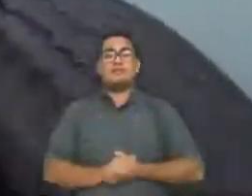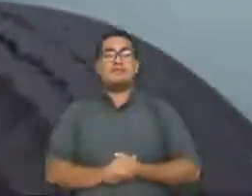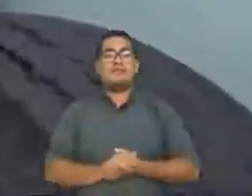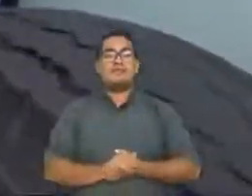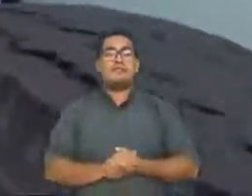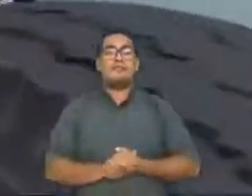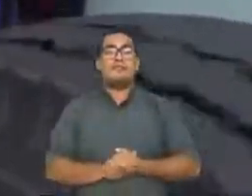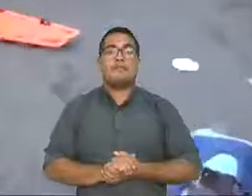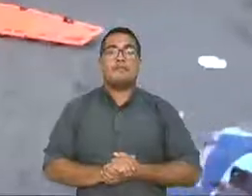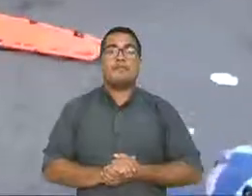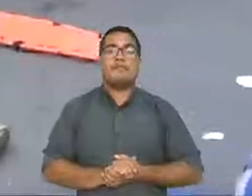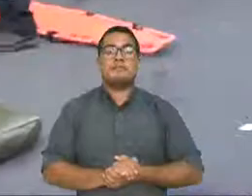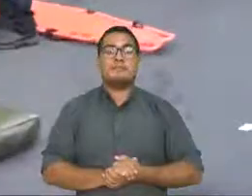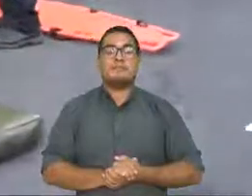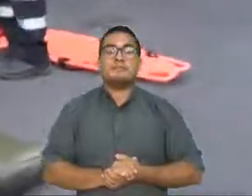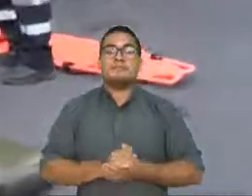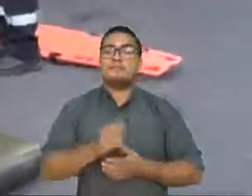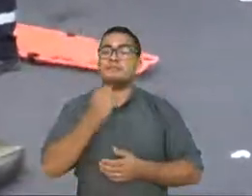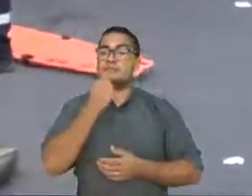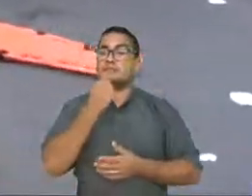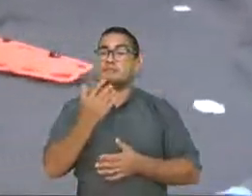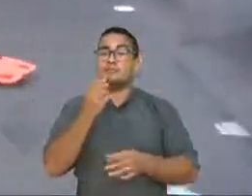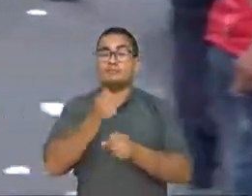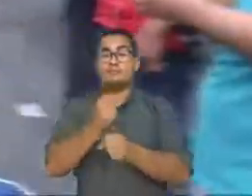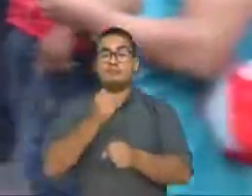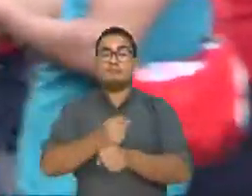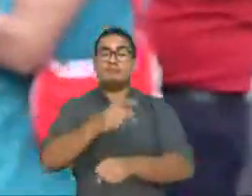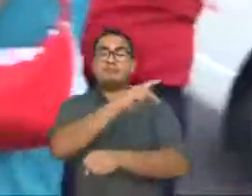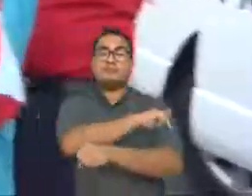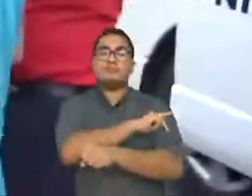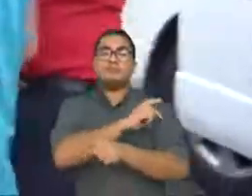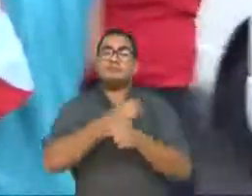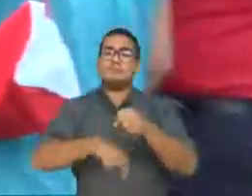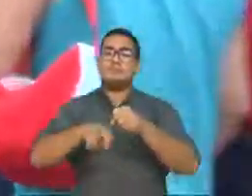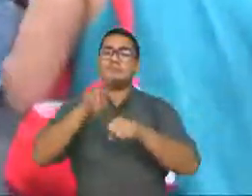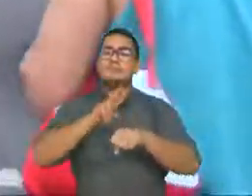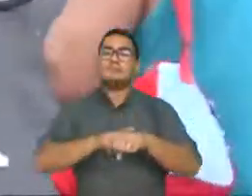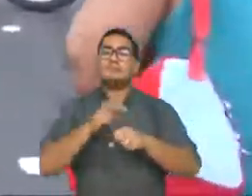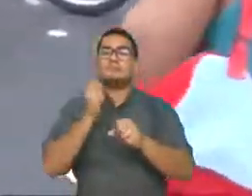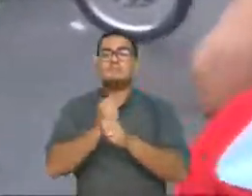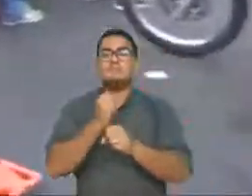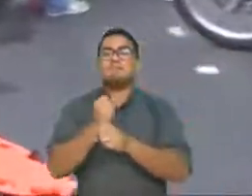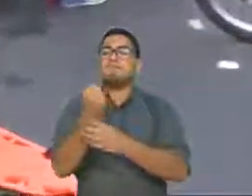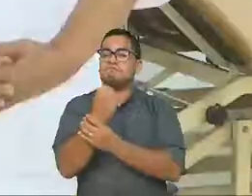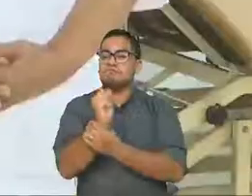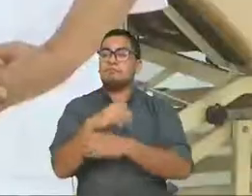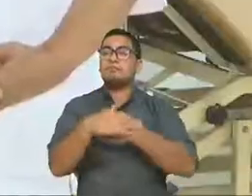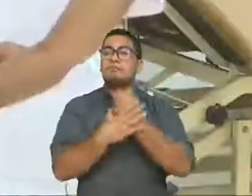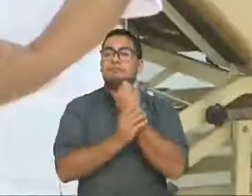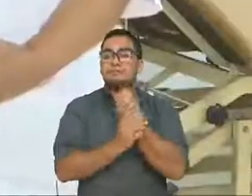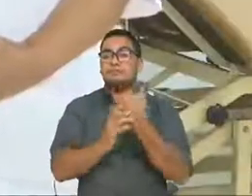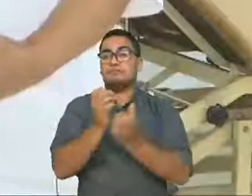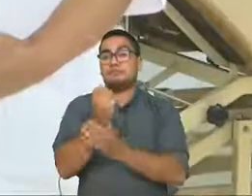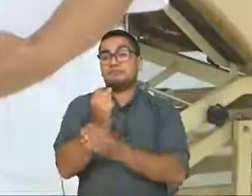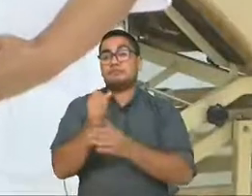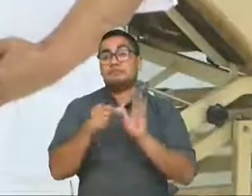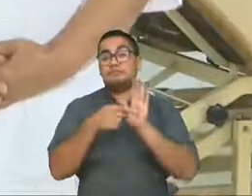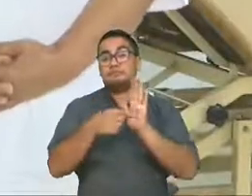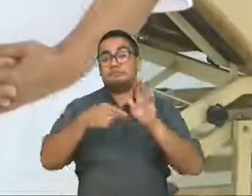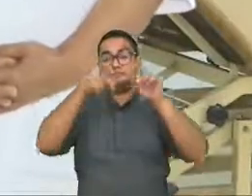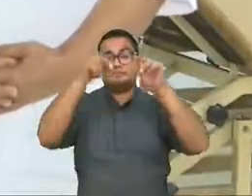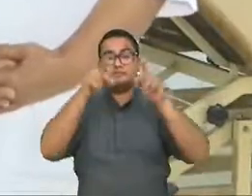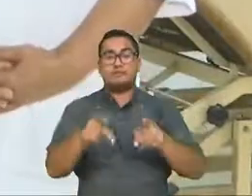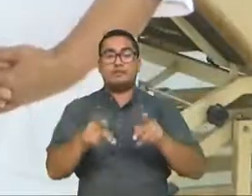Precisamente por ese trabajo que hace la policía, pero ustedes hacen un trabajo de rehabilitación. Es decir, esas personas que